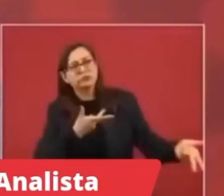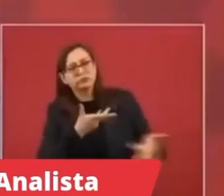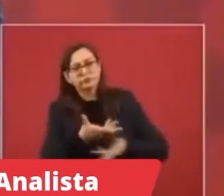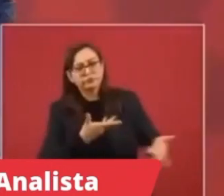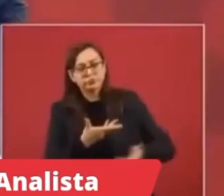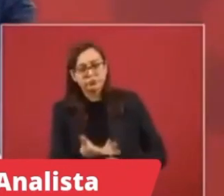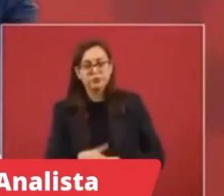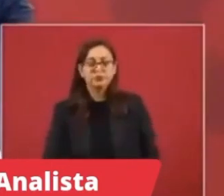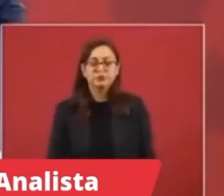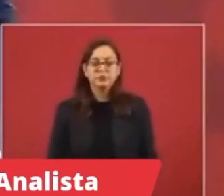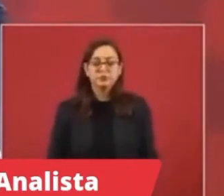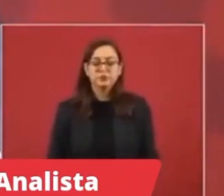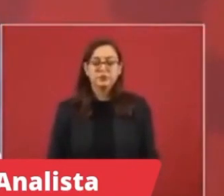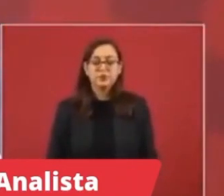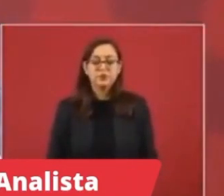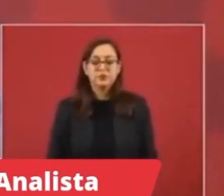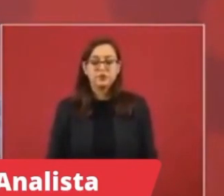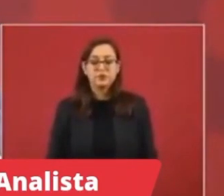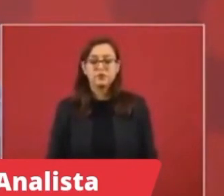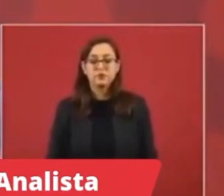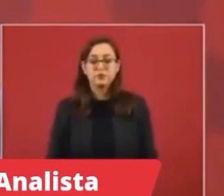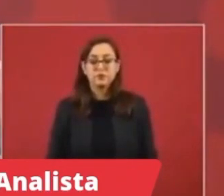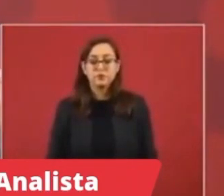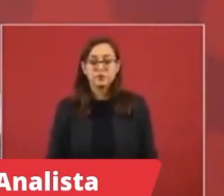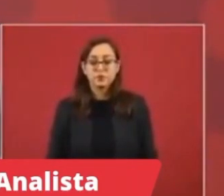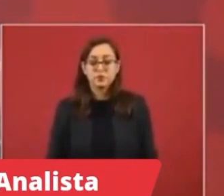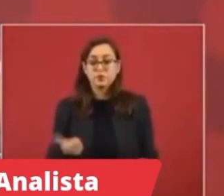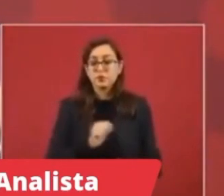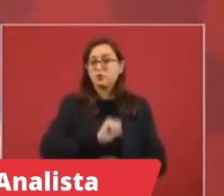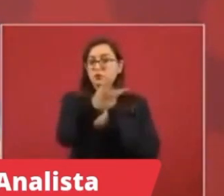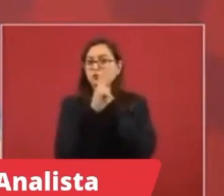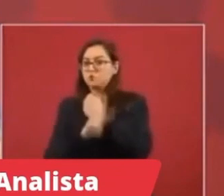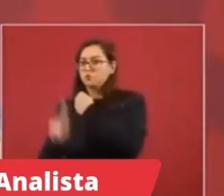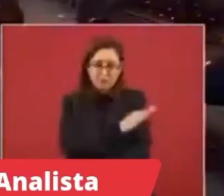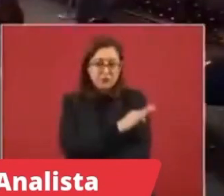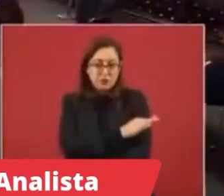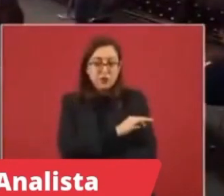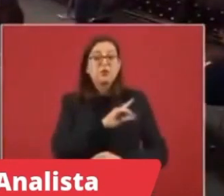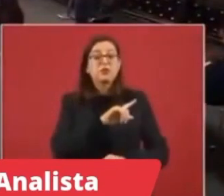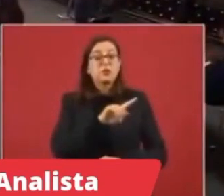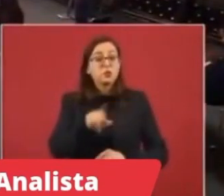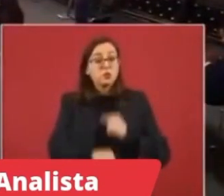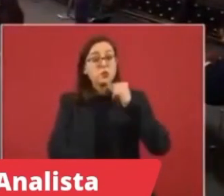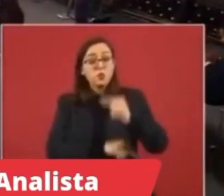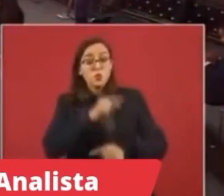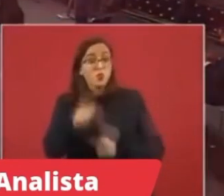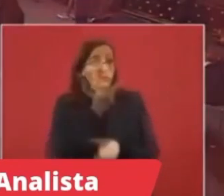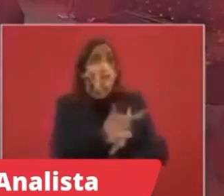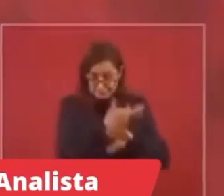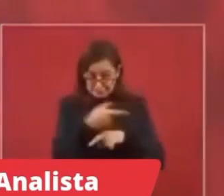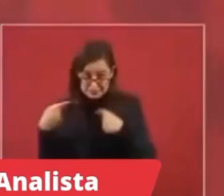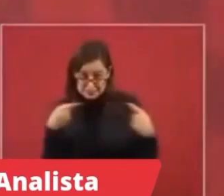sus posibilidades humanas como ser humano, porque él no llegó desde un